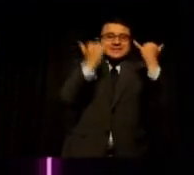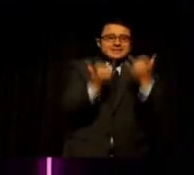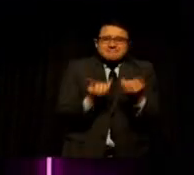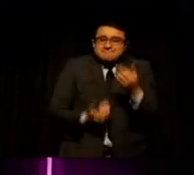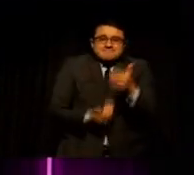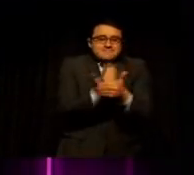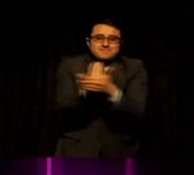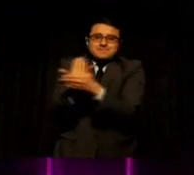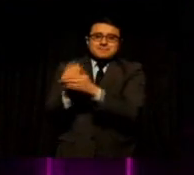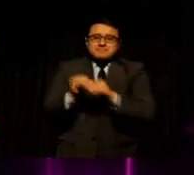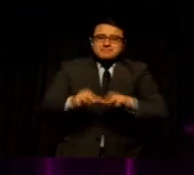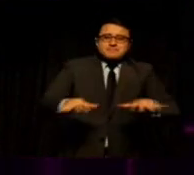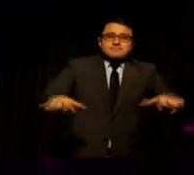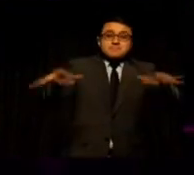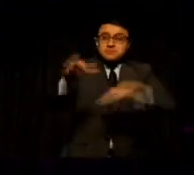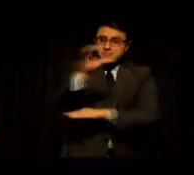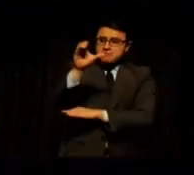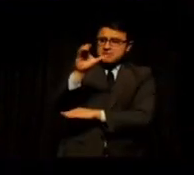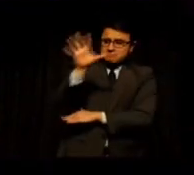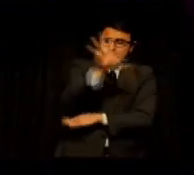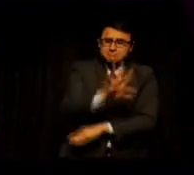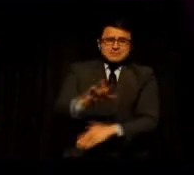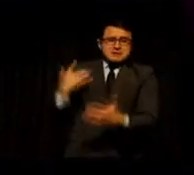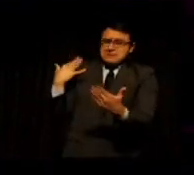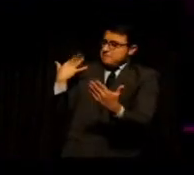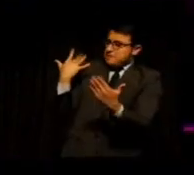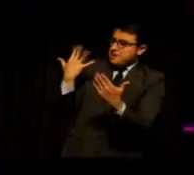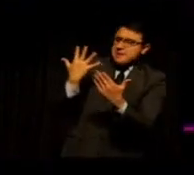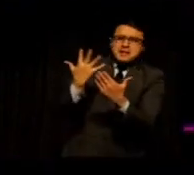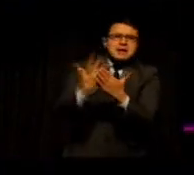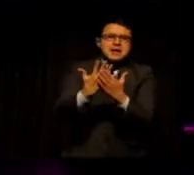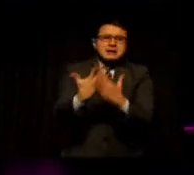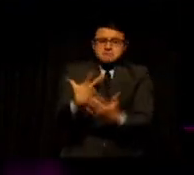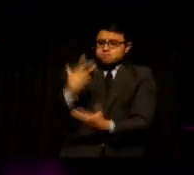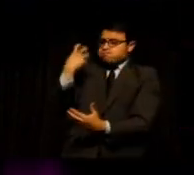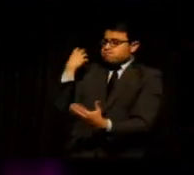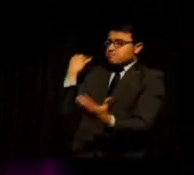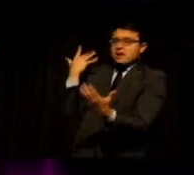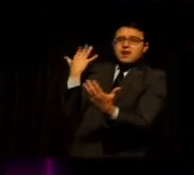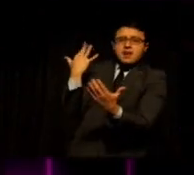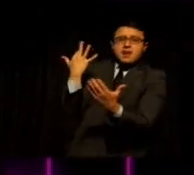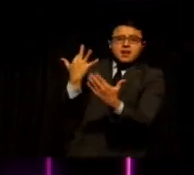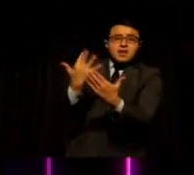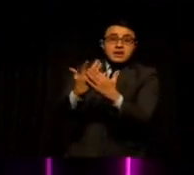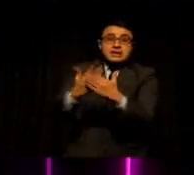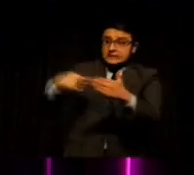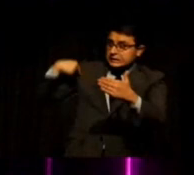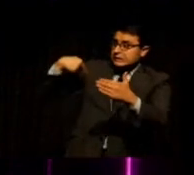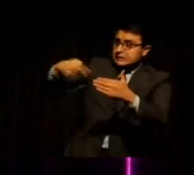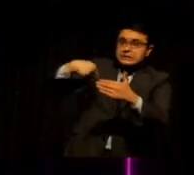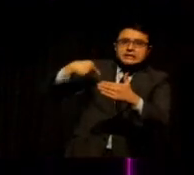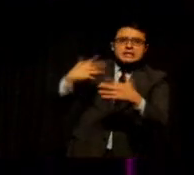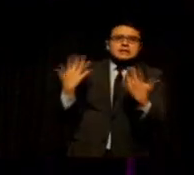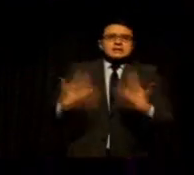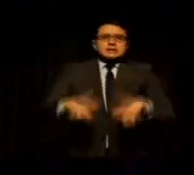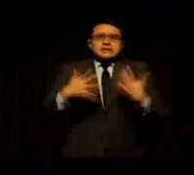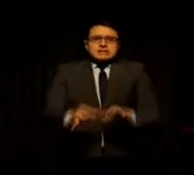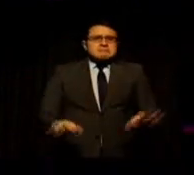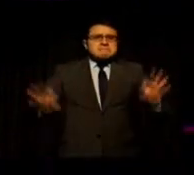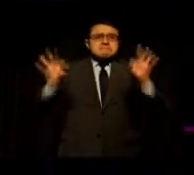país maravilloso que a lo largo de su historia ha podido vencer